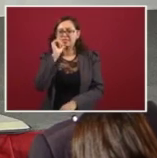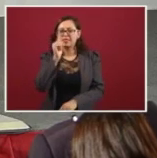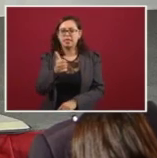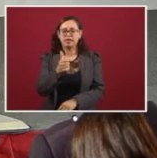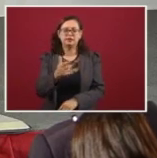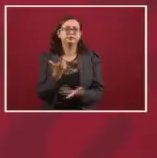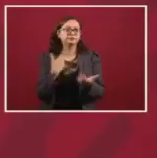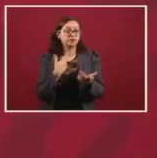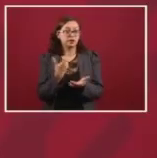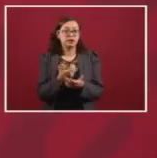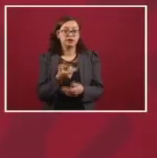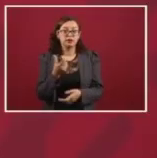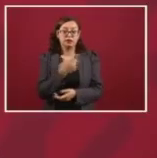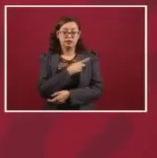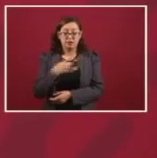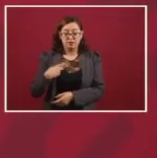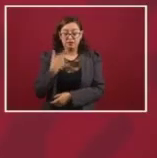recursos.